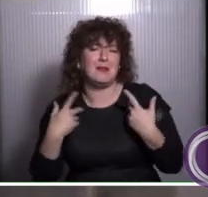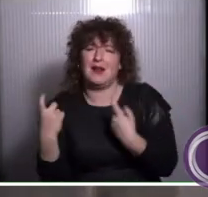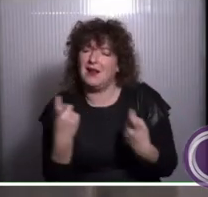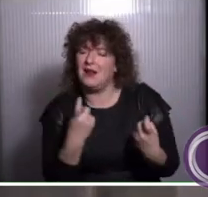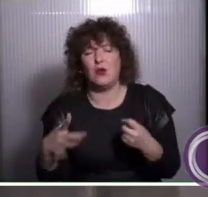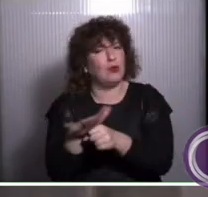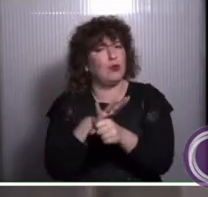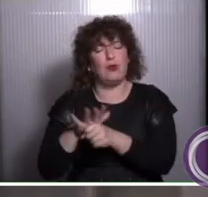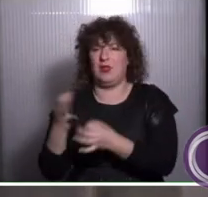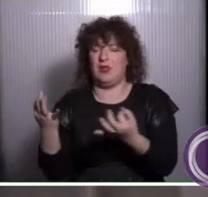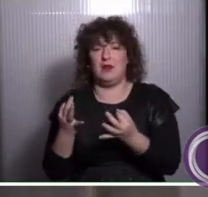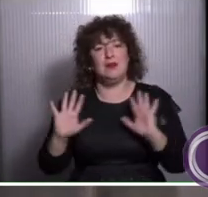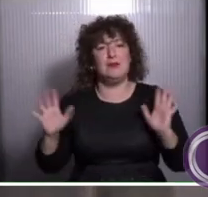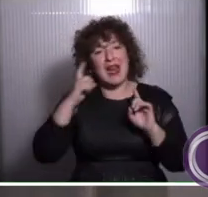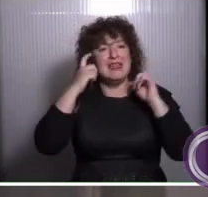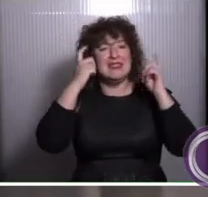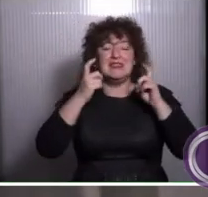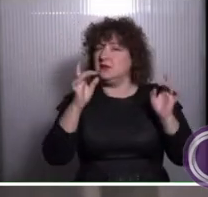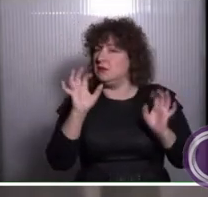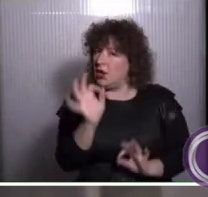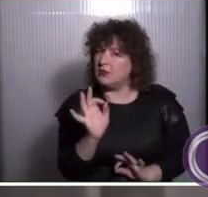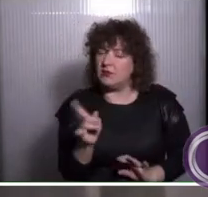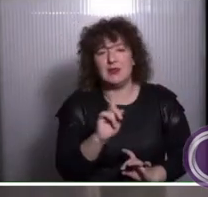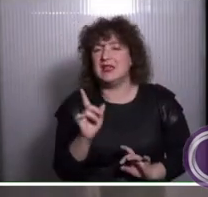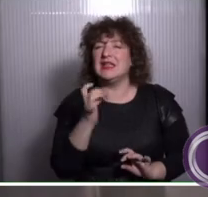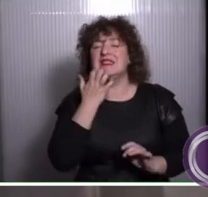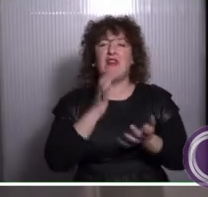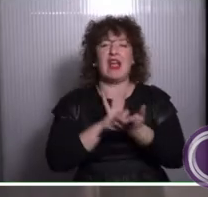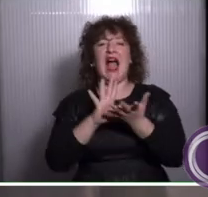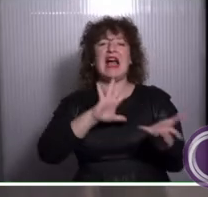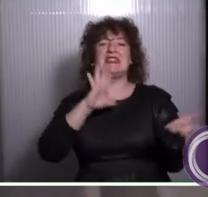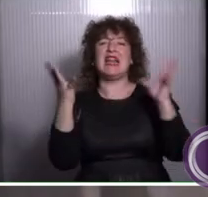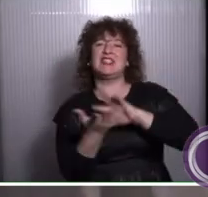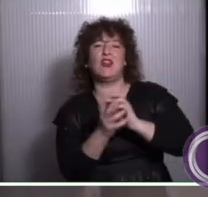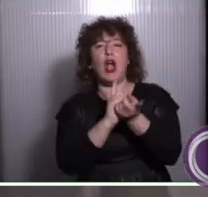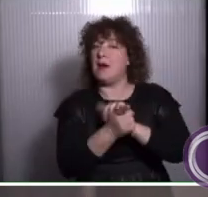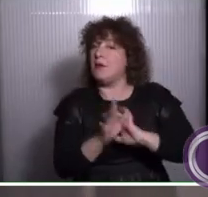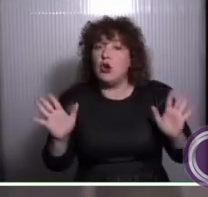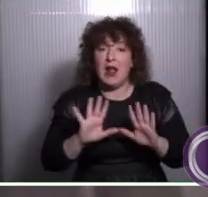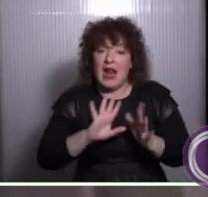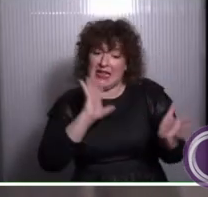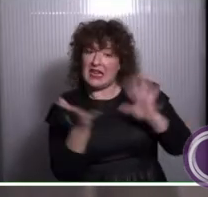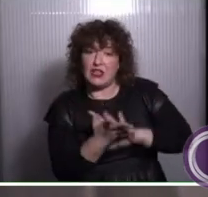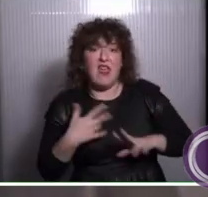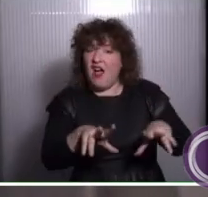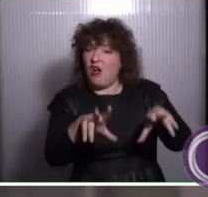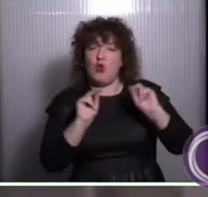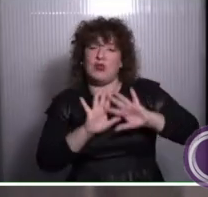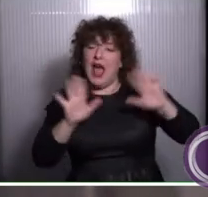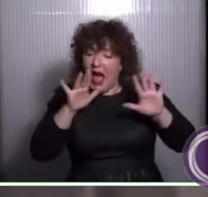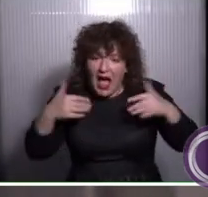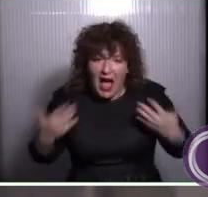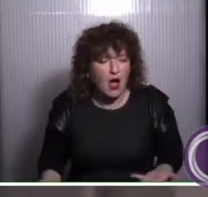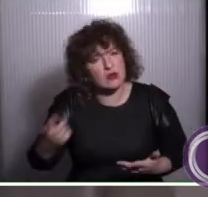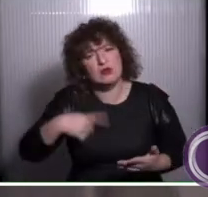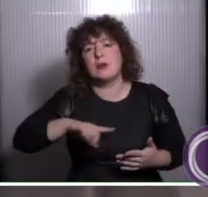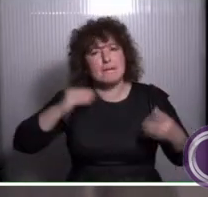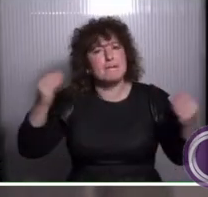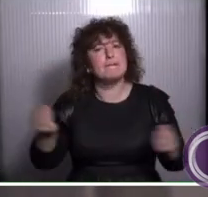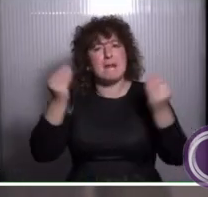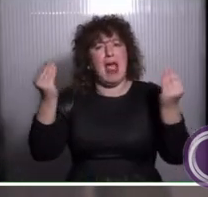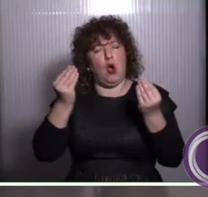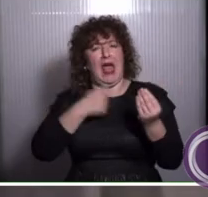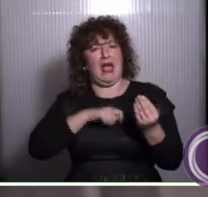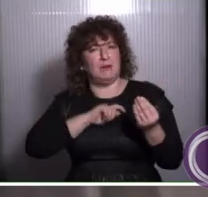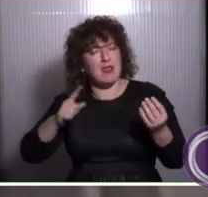por estar arreglando este problema, que no es cambiar la transición concluyó hace mucho tiempo, ahora estamos mejorando este